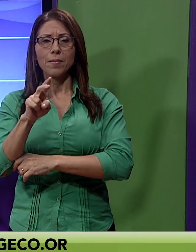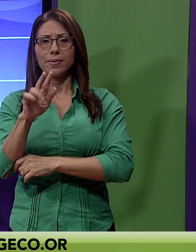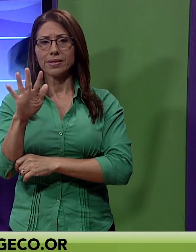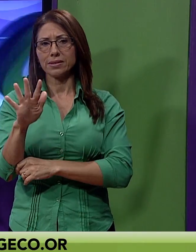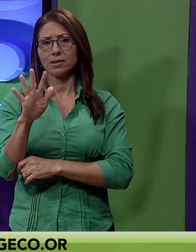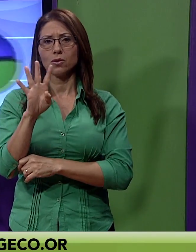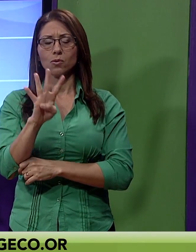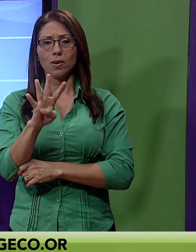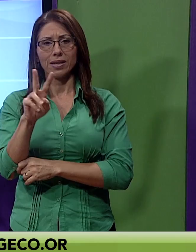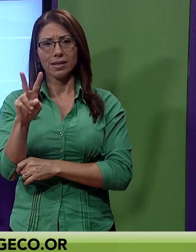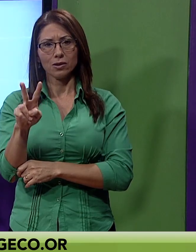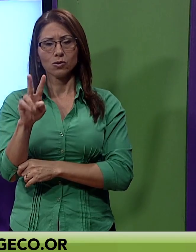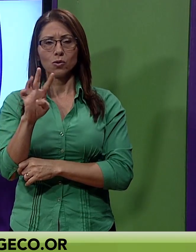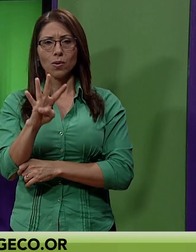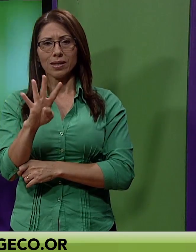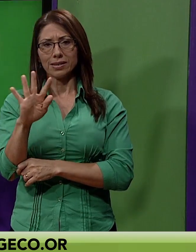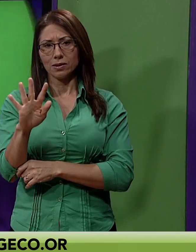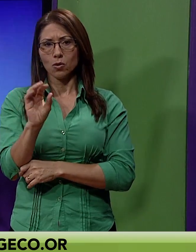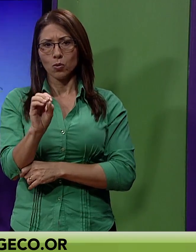número